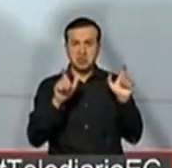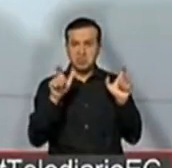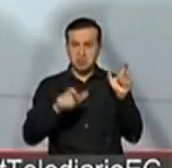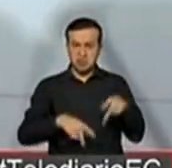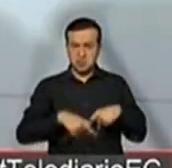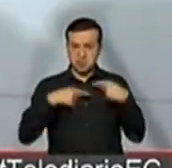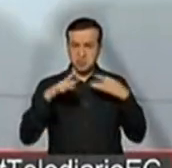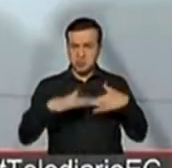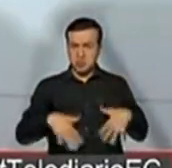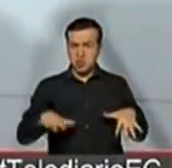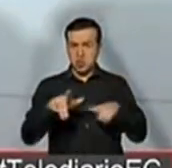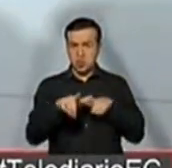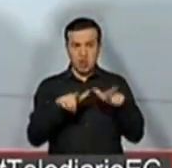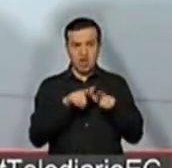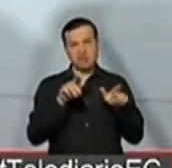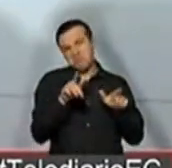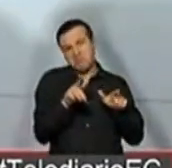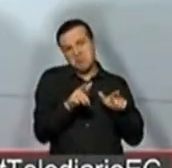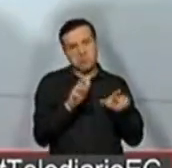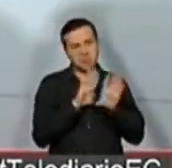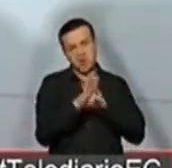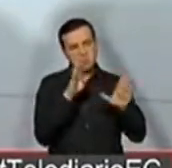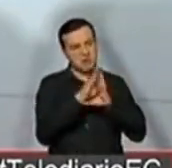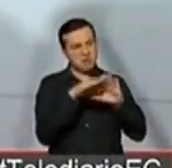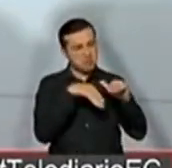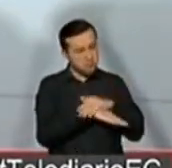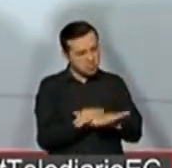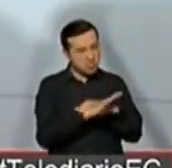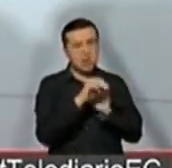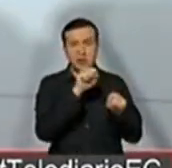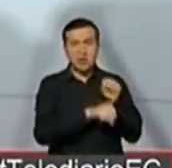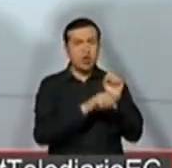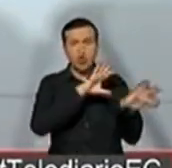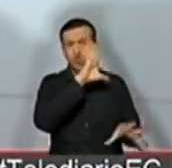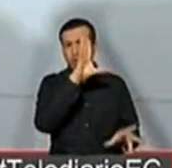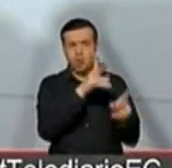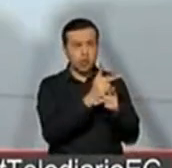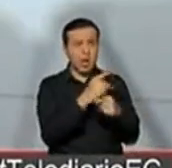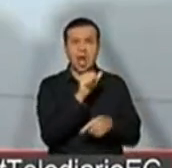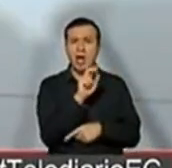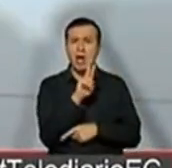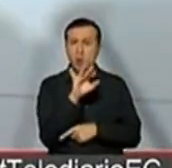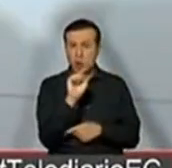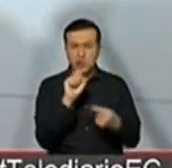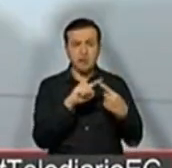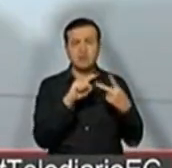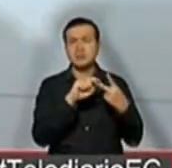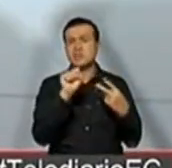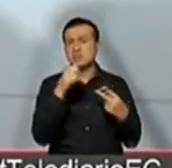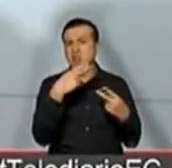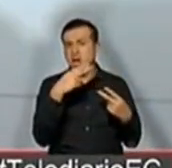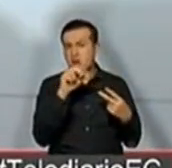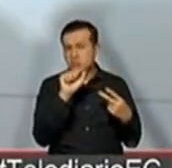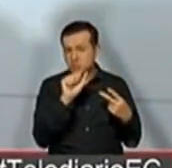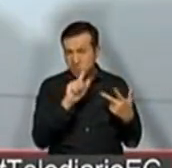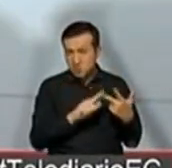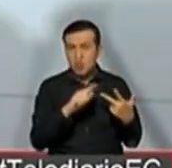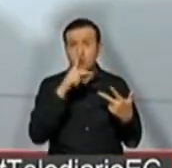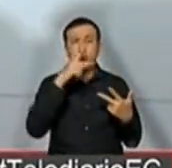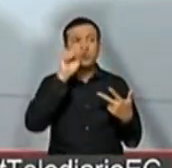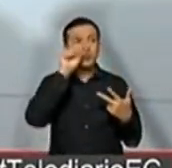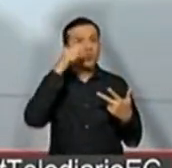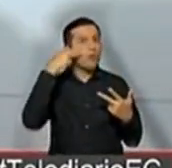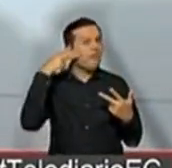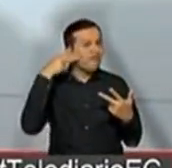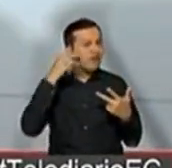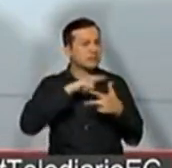moradores, los habitantes de la zona a todos los campos, pararon la mayoría de ellos, Aucas, Sacha, Shushufindi.